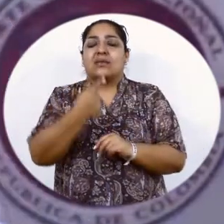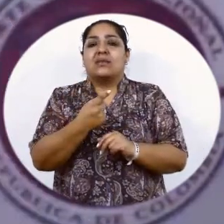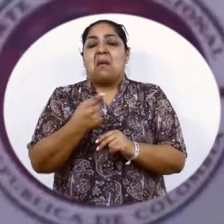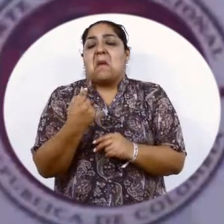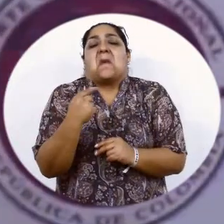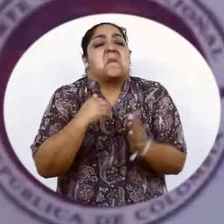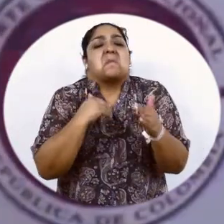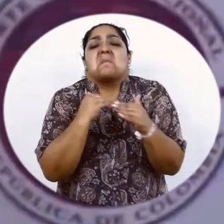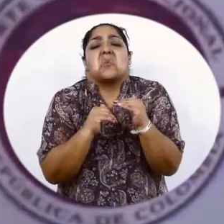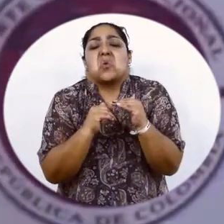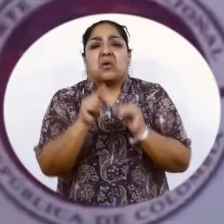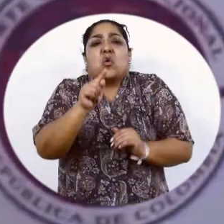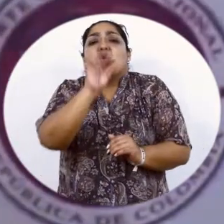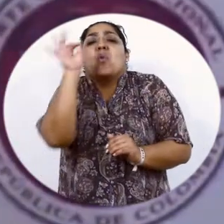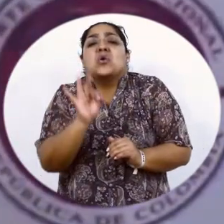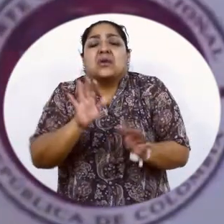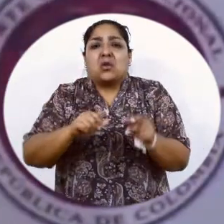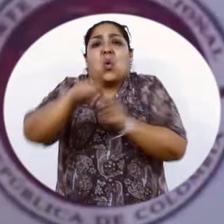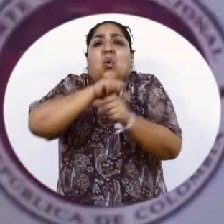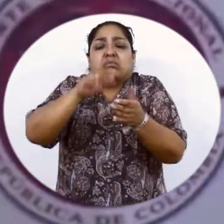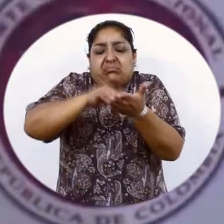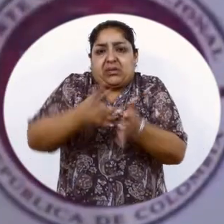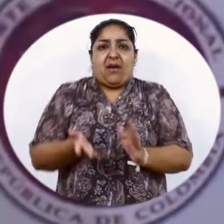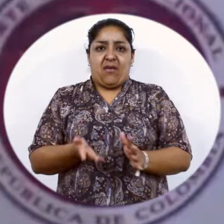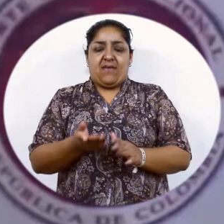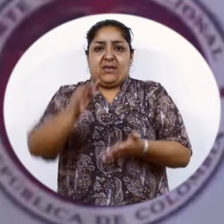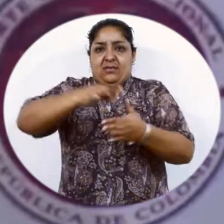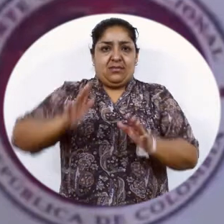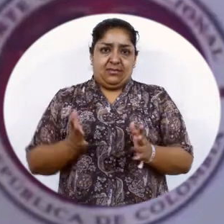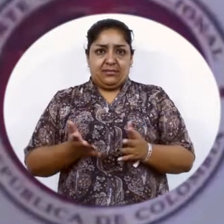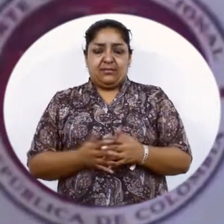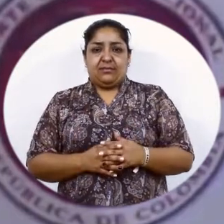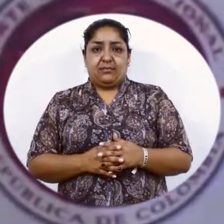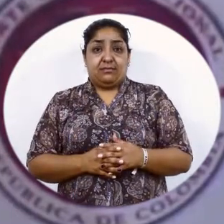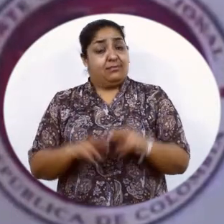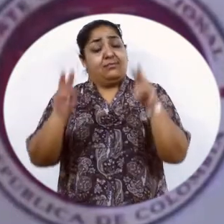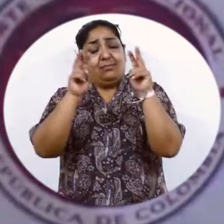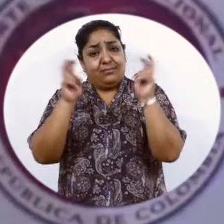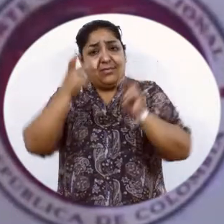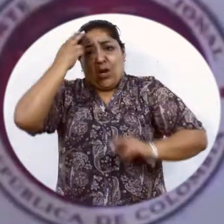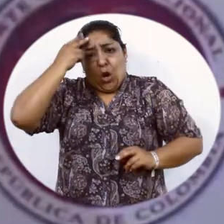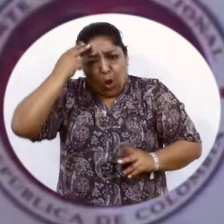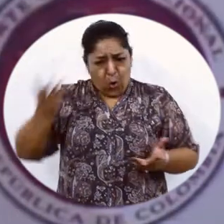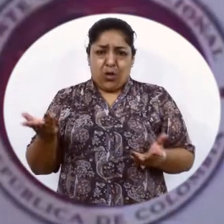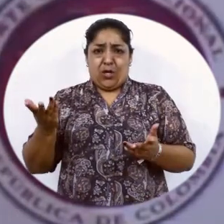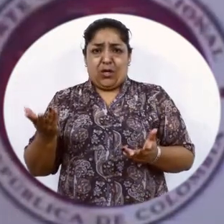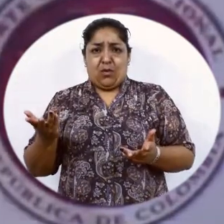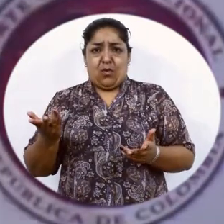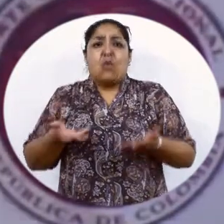menos del 1% de resiembra donde ha habido sustitución de cultivos matemáticas lógica